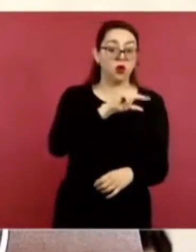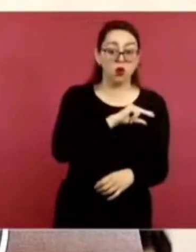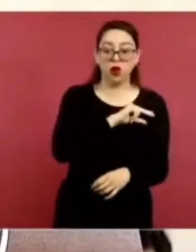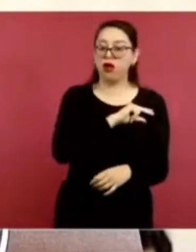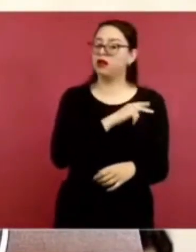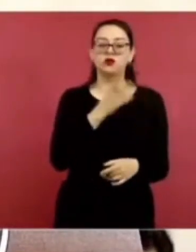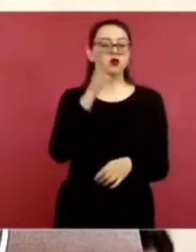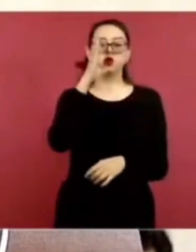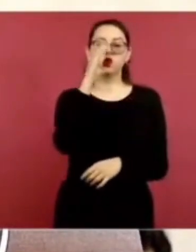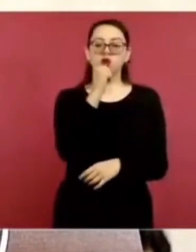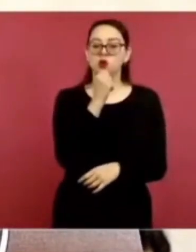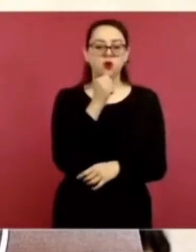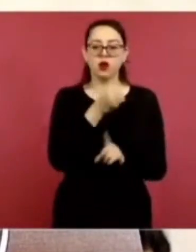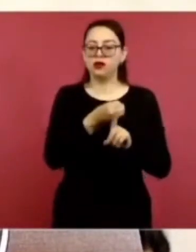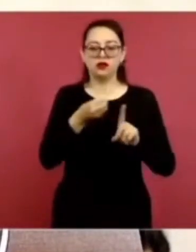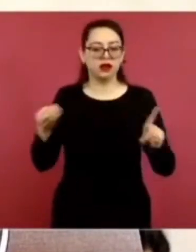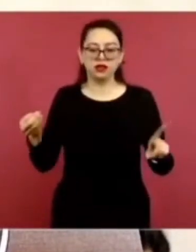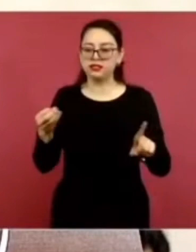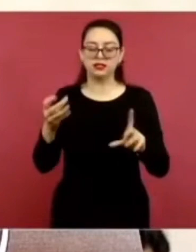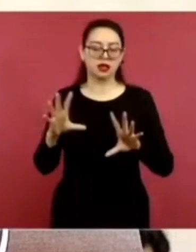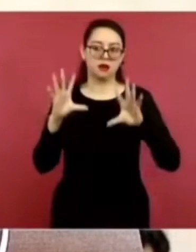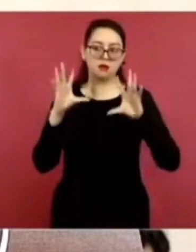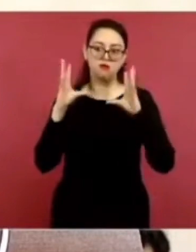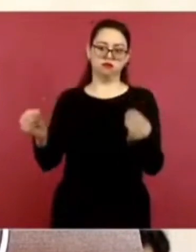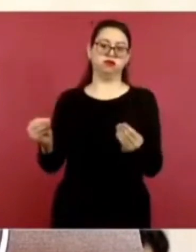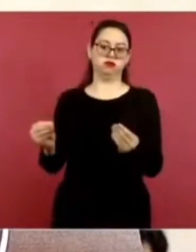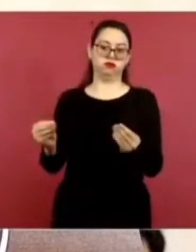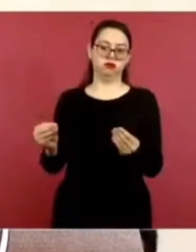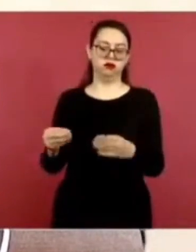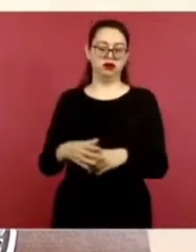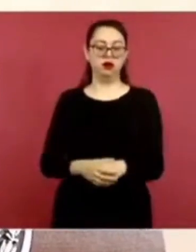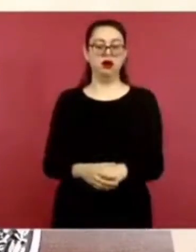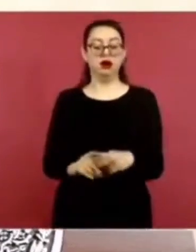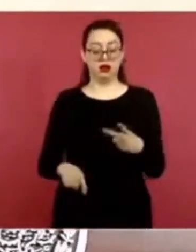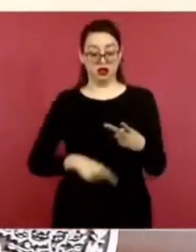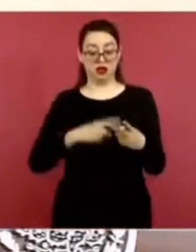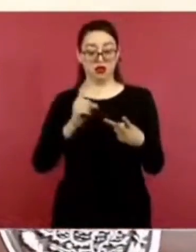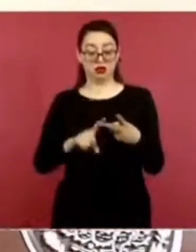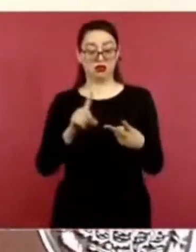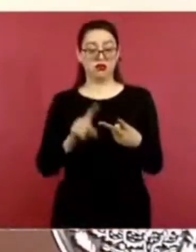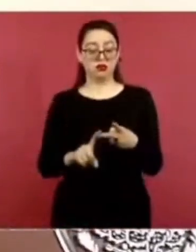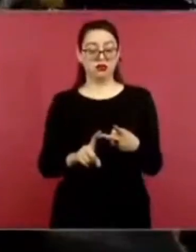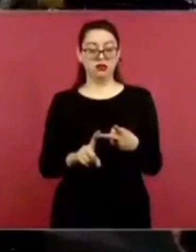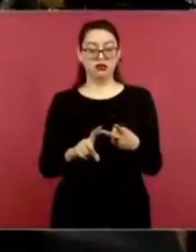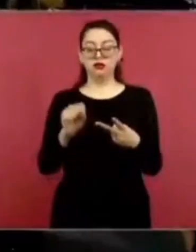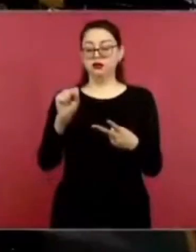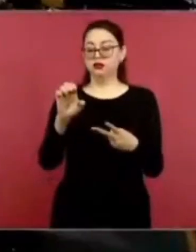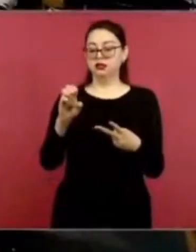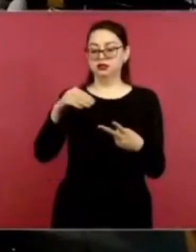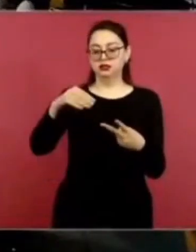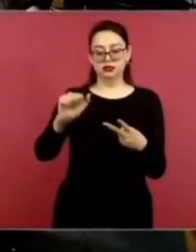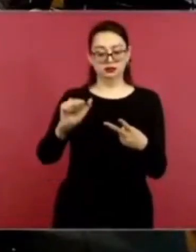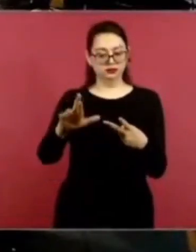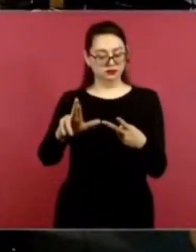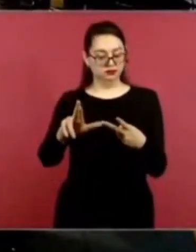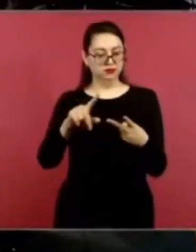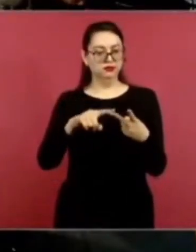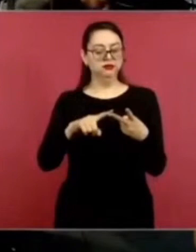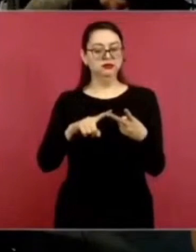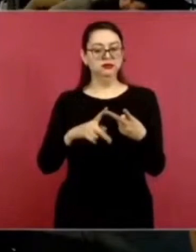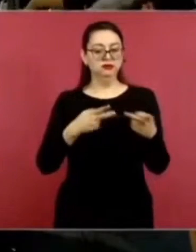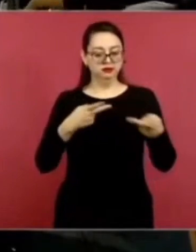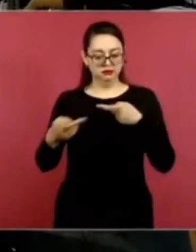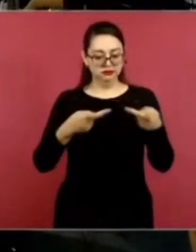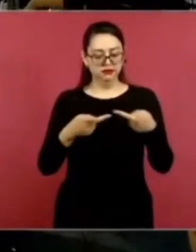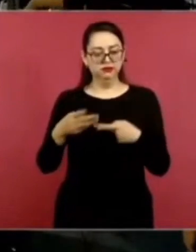tiene esa capacidad de organización. Lo segundo, la Marina, el Plan